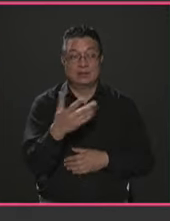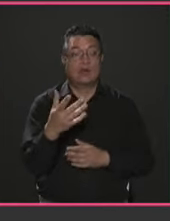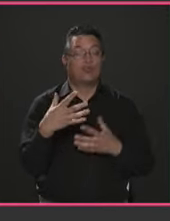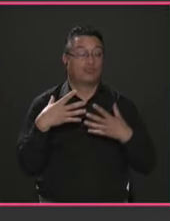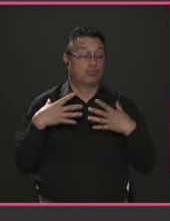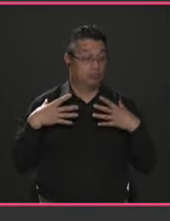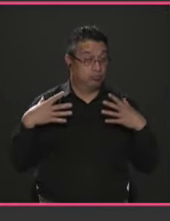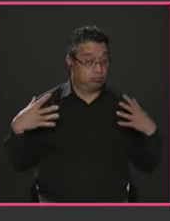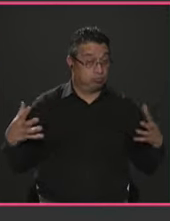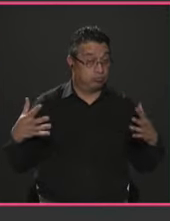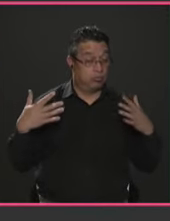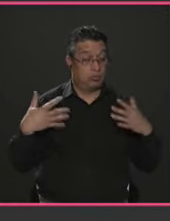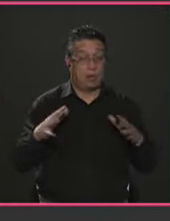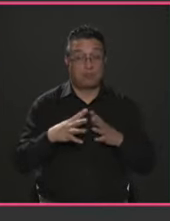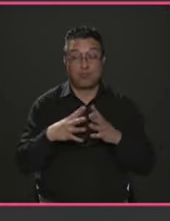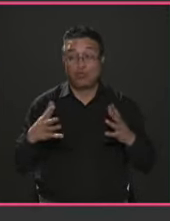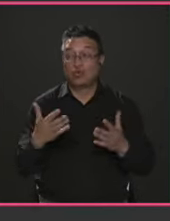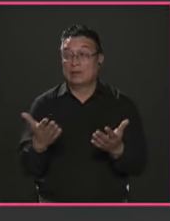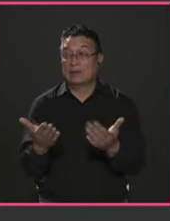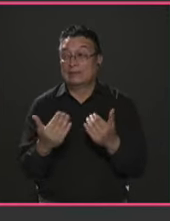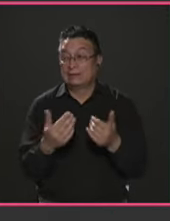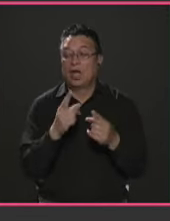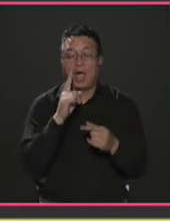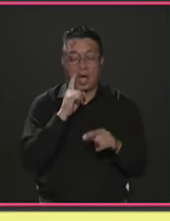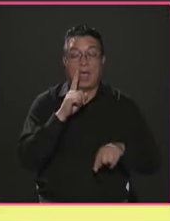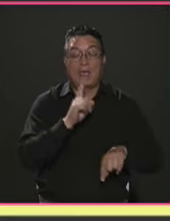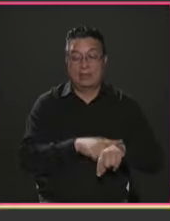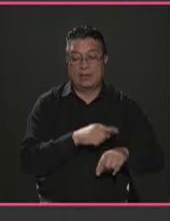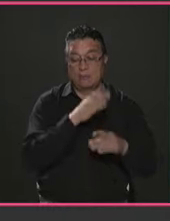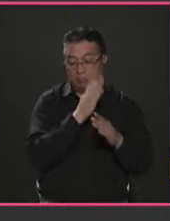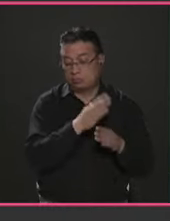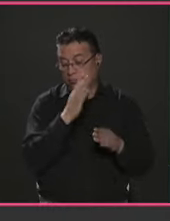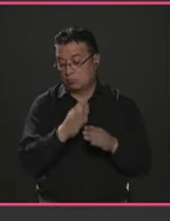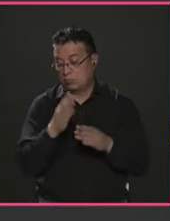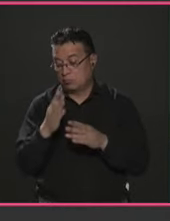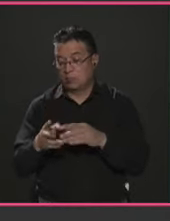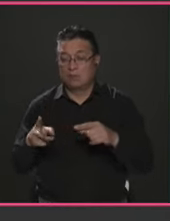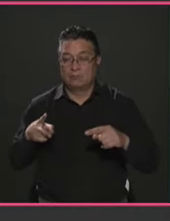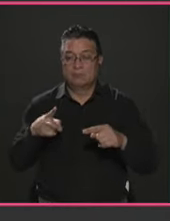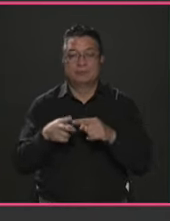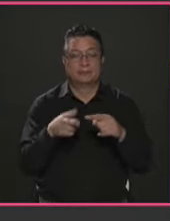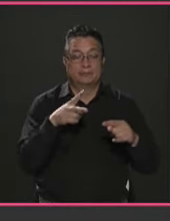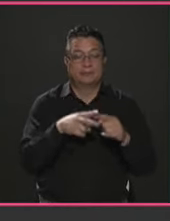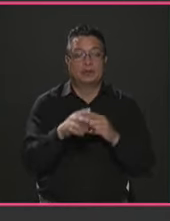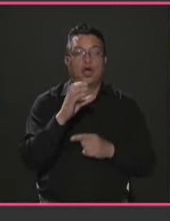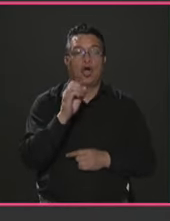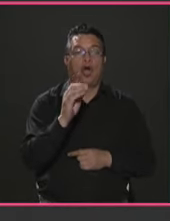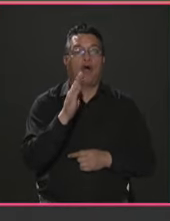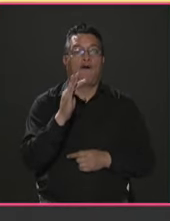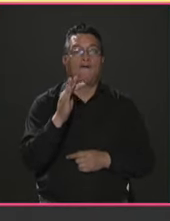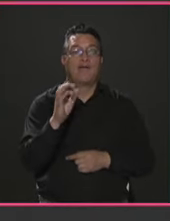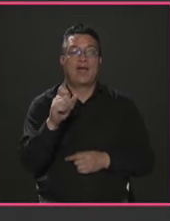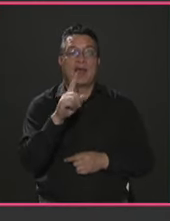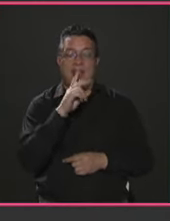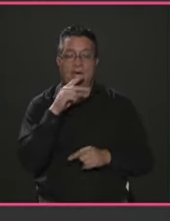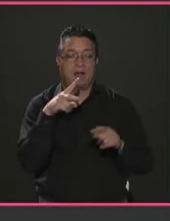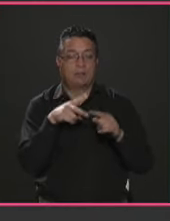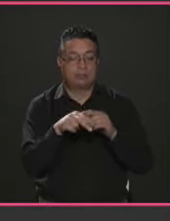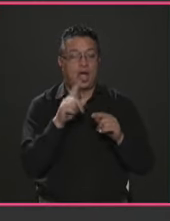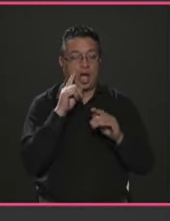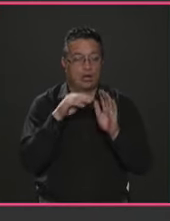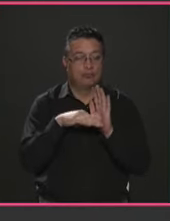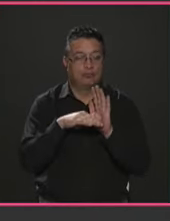enormes eh vamos a tener periodos de restricción de oferta donde van a haber